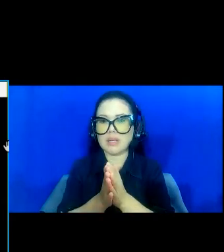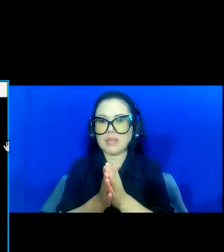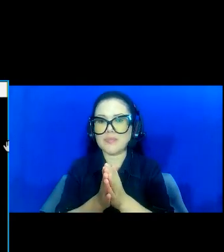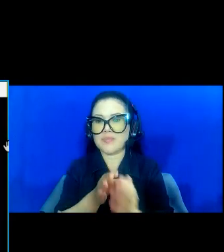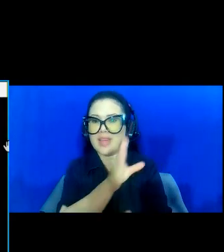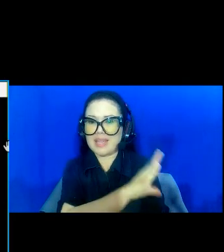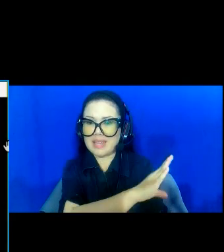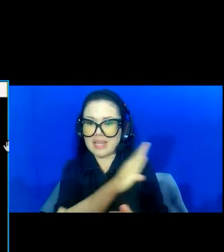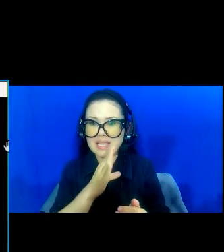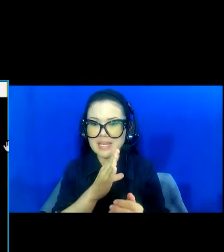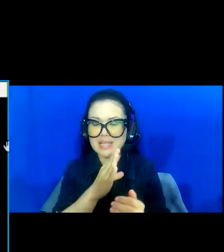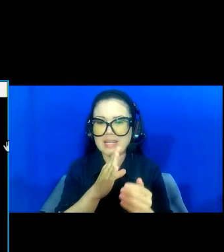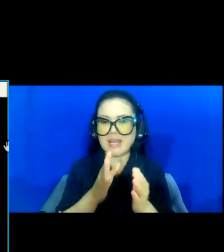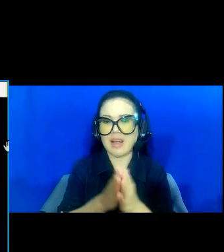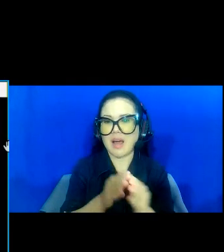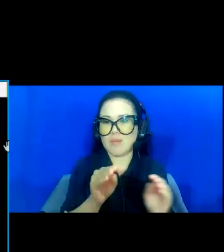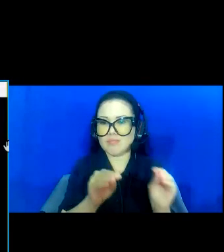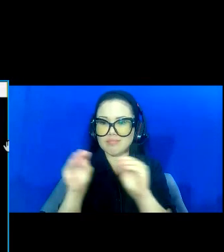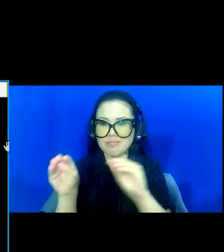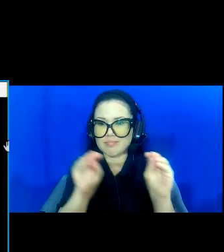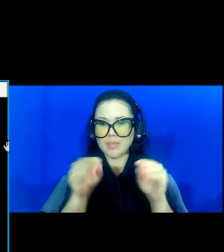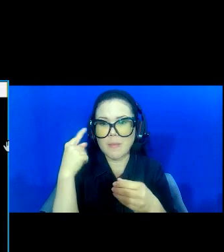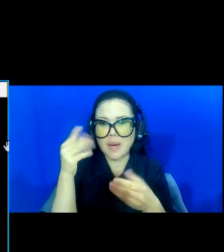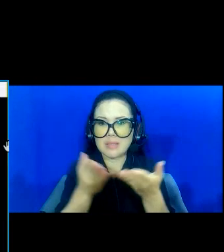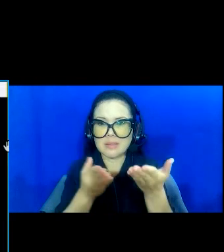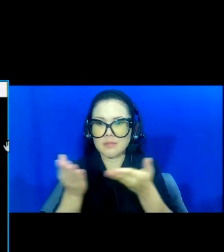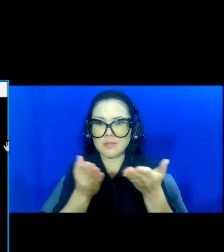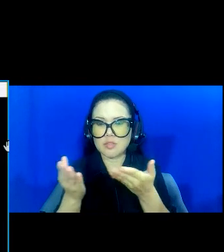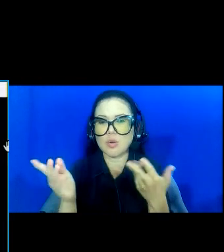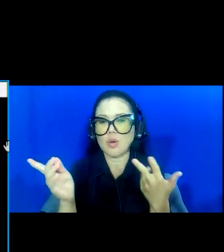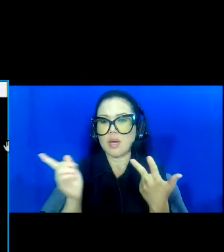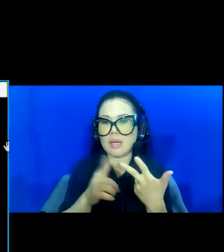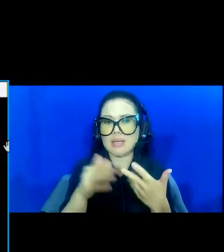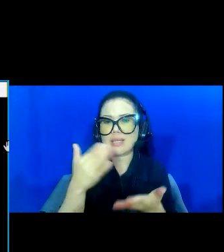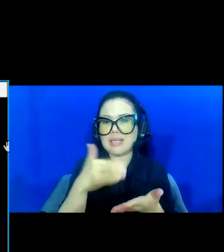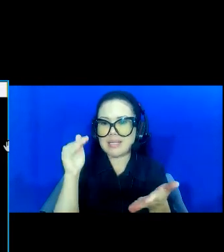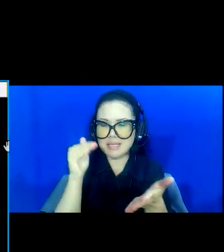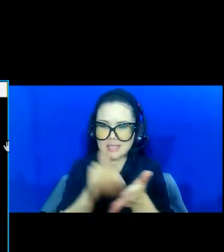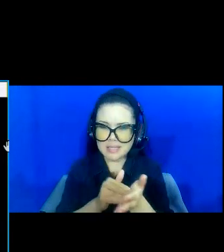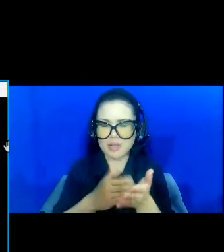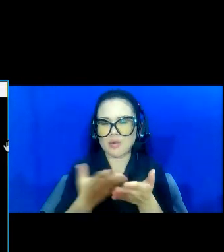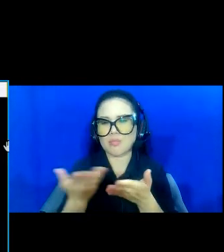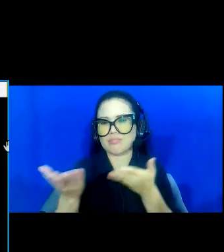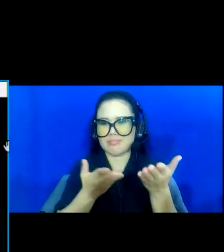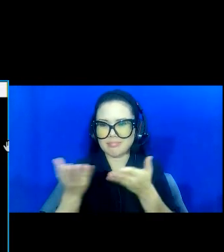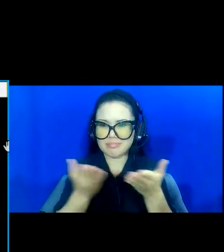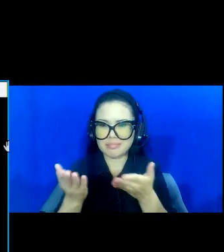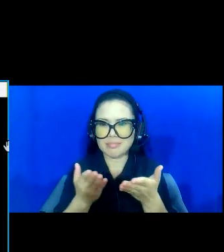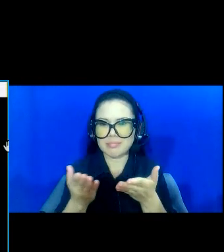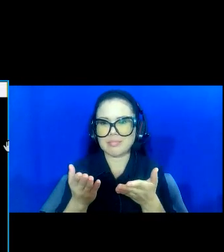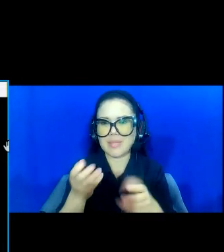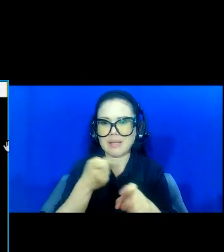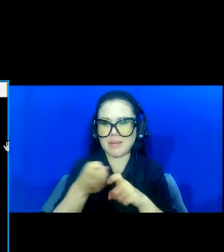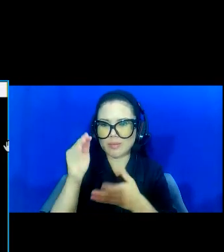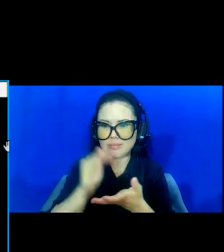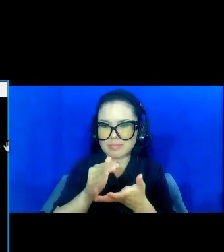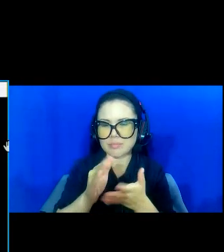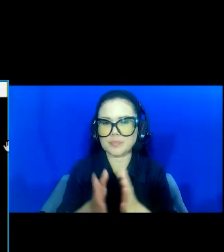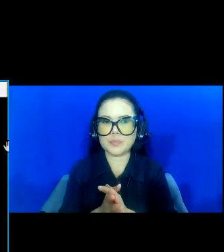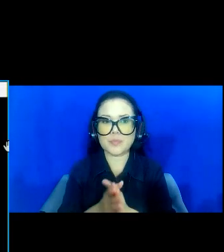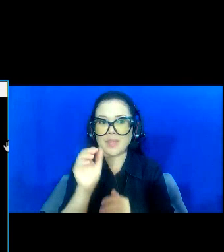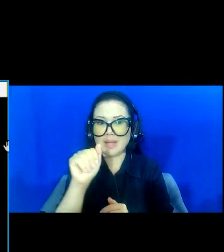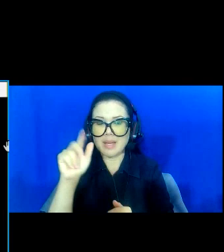servicio, y también centros de prevención de sobredosis para reducción de daños y el consumo seguro. En A3, atender a mujeres y